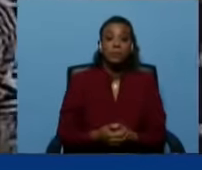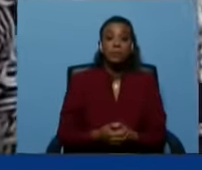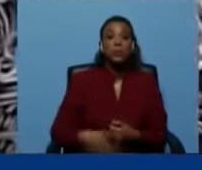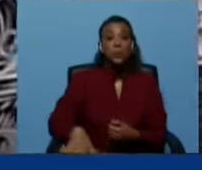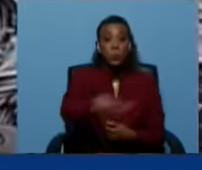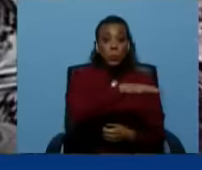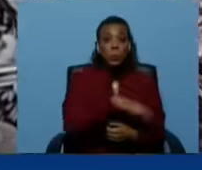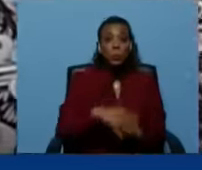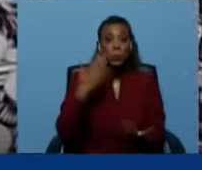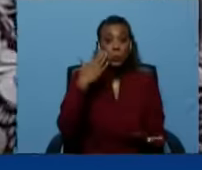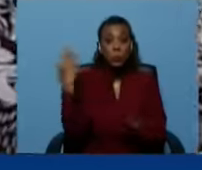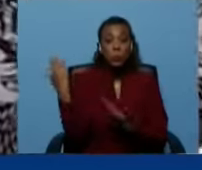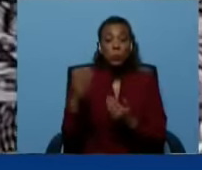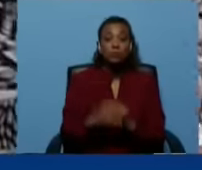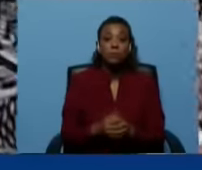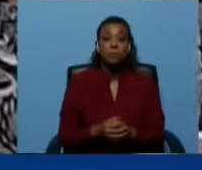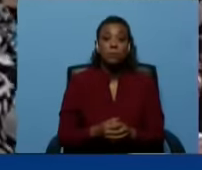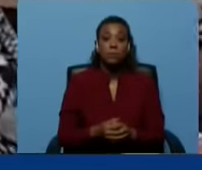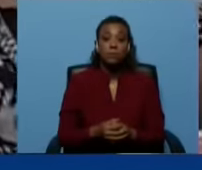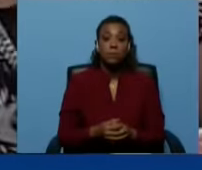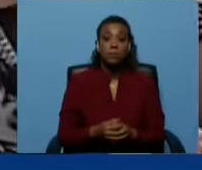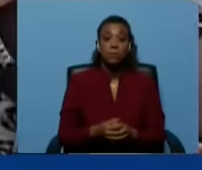abre.